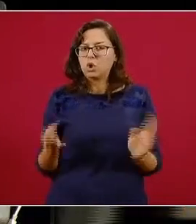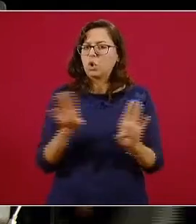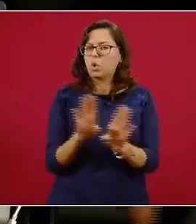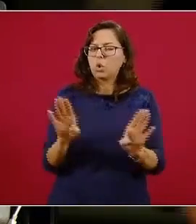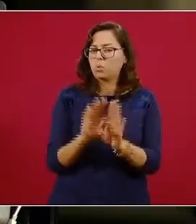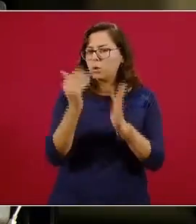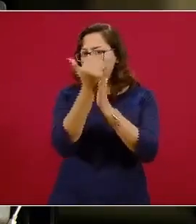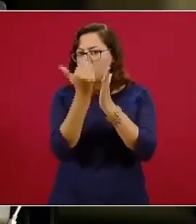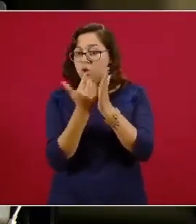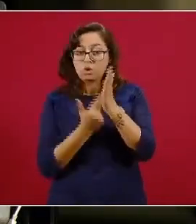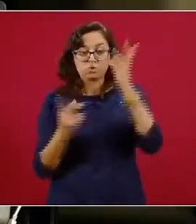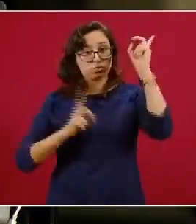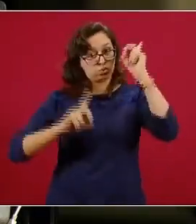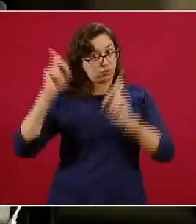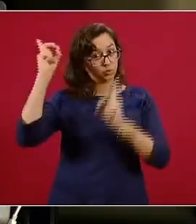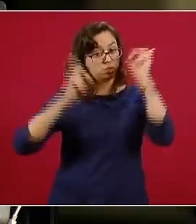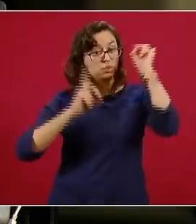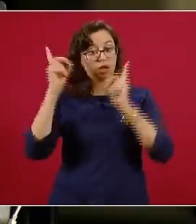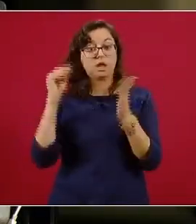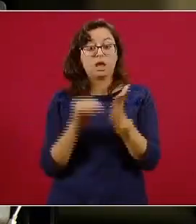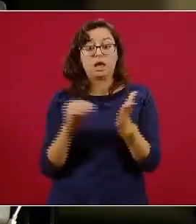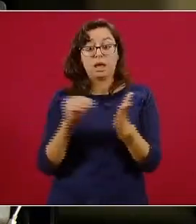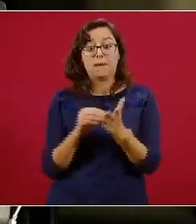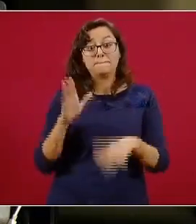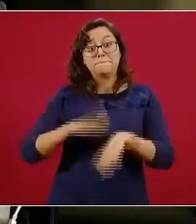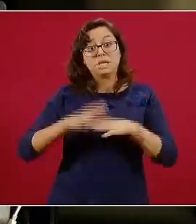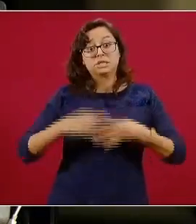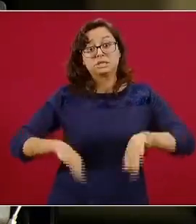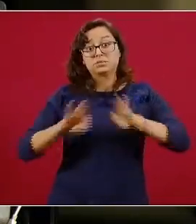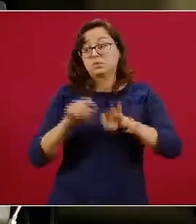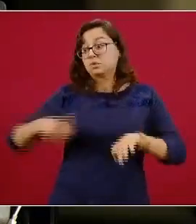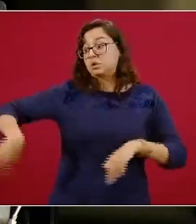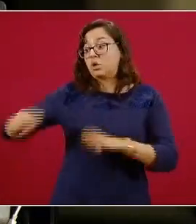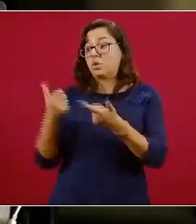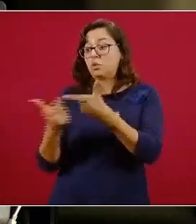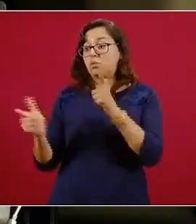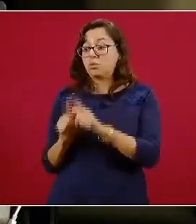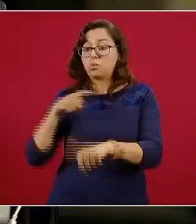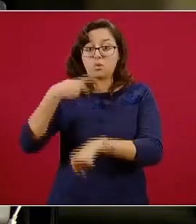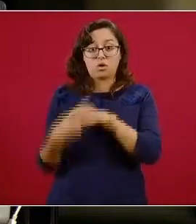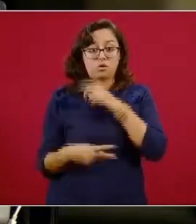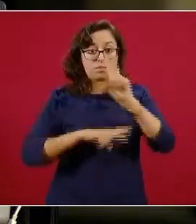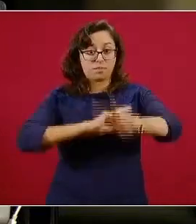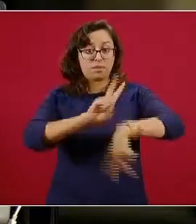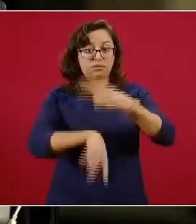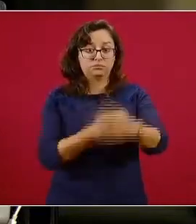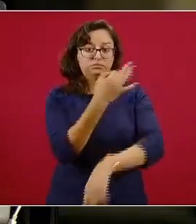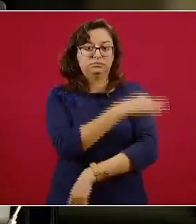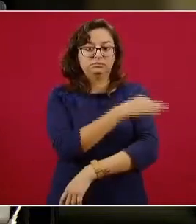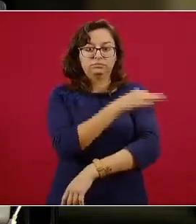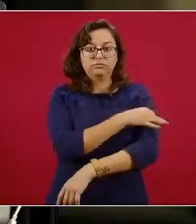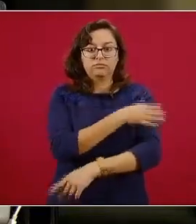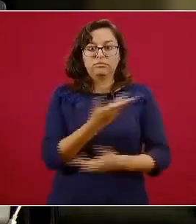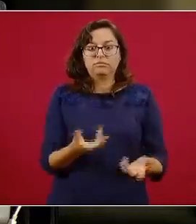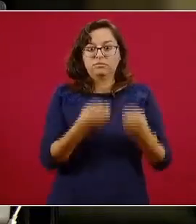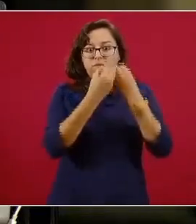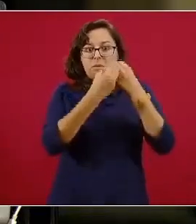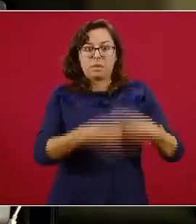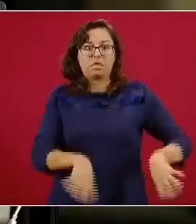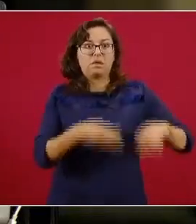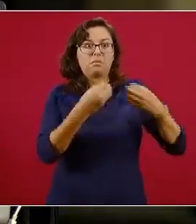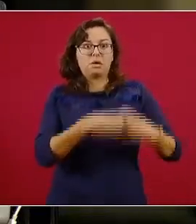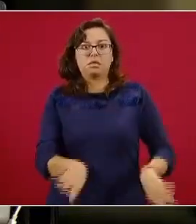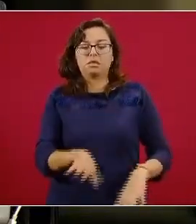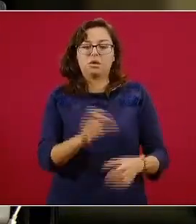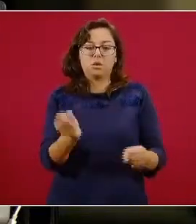que la gente que es grupo de riesgo efectivamente acuda a vacunarse y no se deseche en vacunas como ha pasado